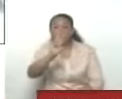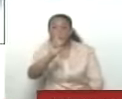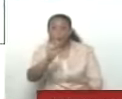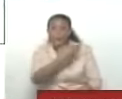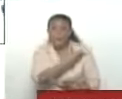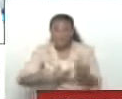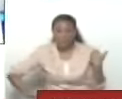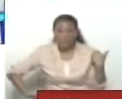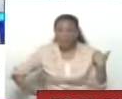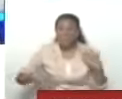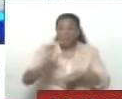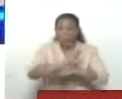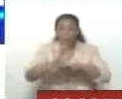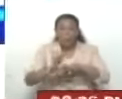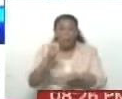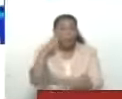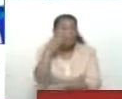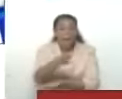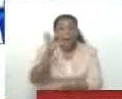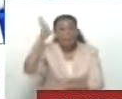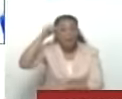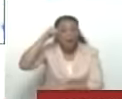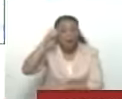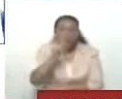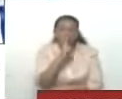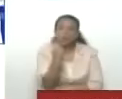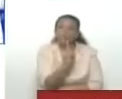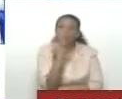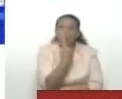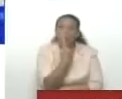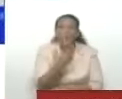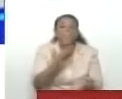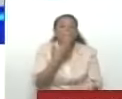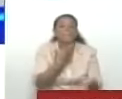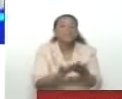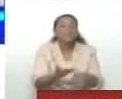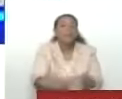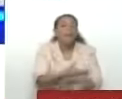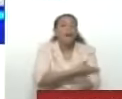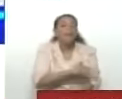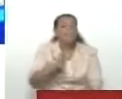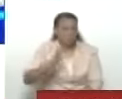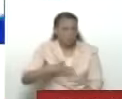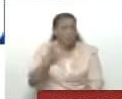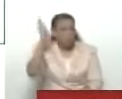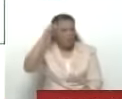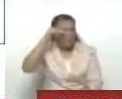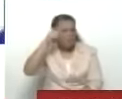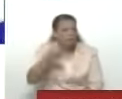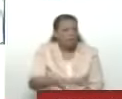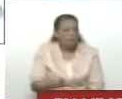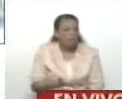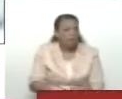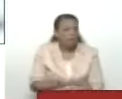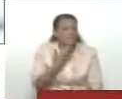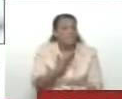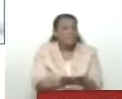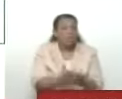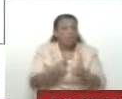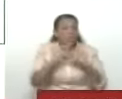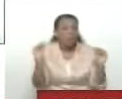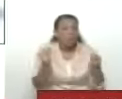No va ni para el baño a hacer sus necesidades sin pedir permiso a la Embajada de Estados Unidos en Ecuador. Así que